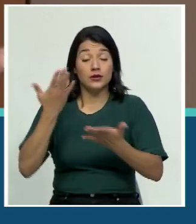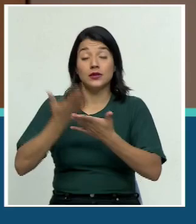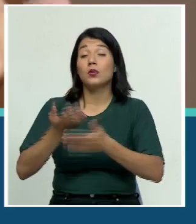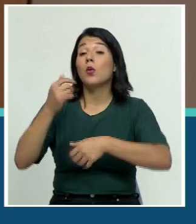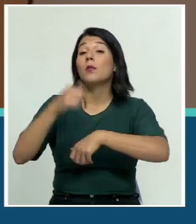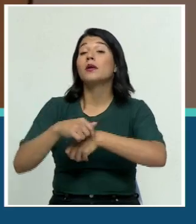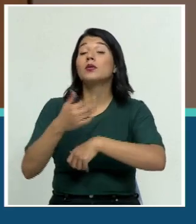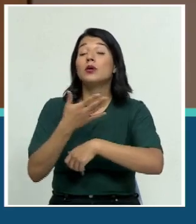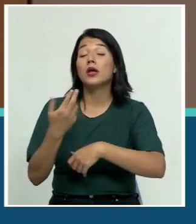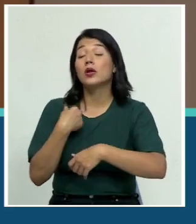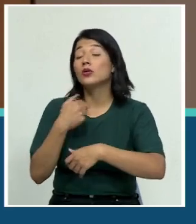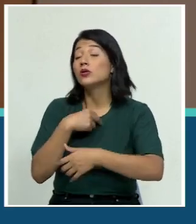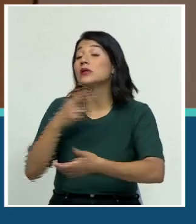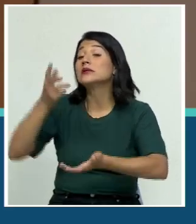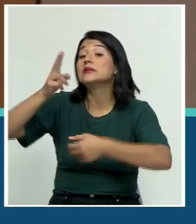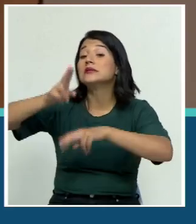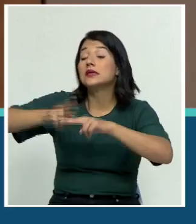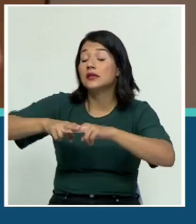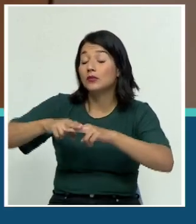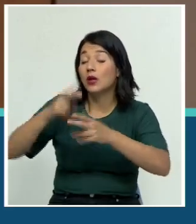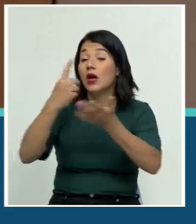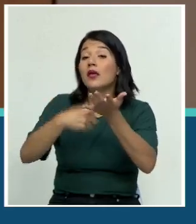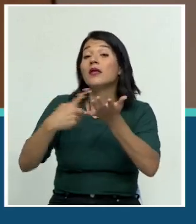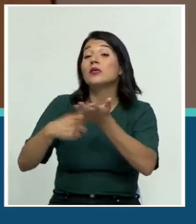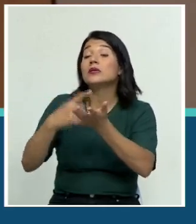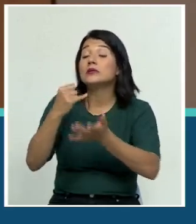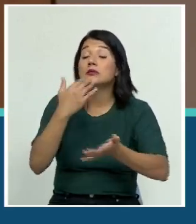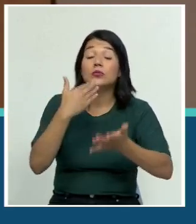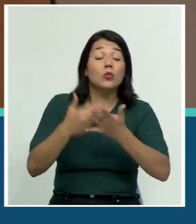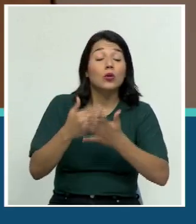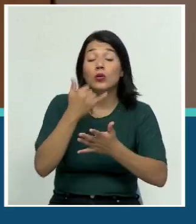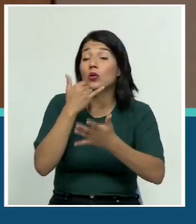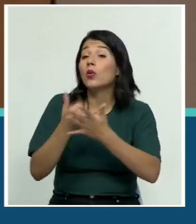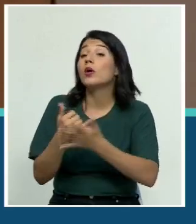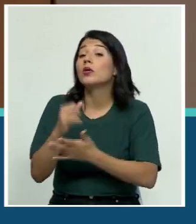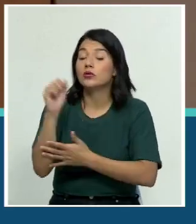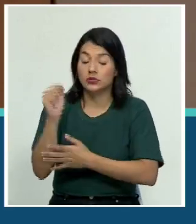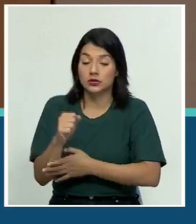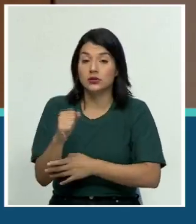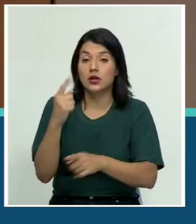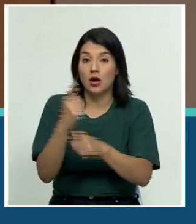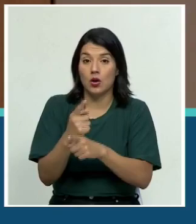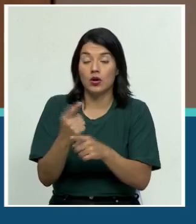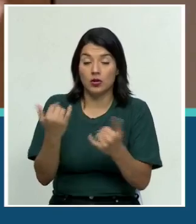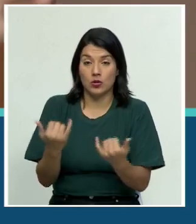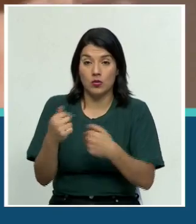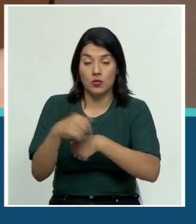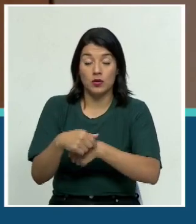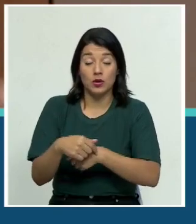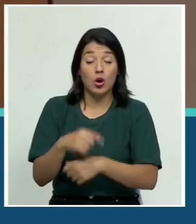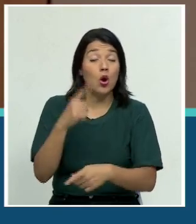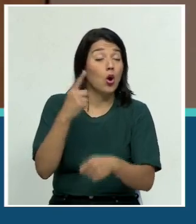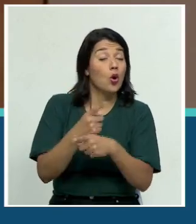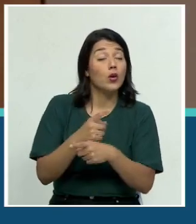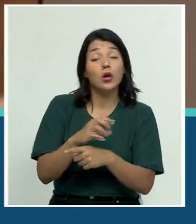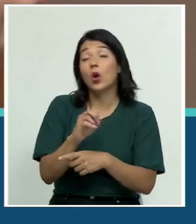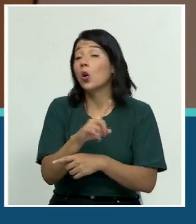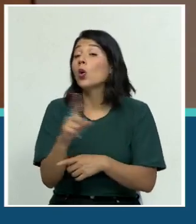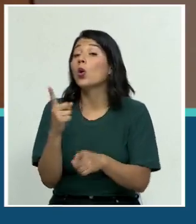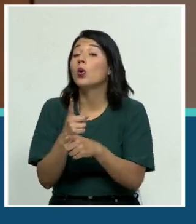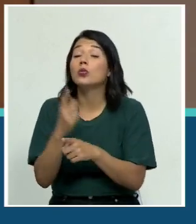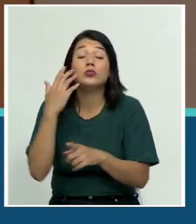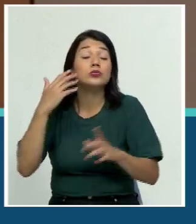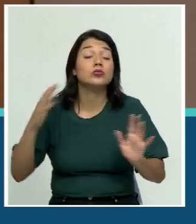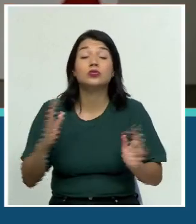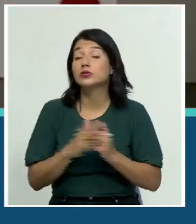nos sentemos a discutir la conveniencia o no. Sí, llegó el momento. ¿Será conveniente o no? No sé.